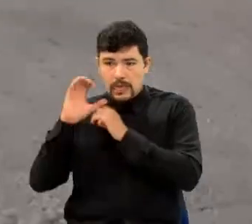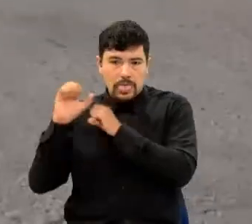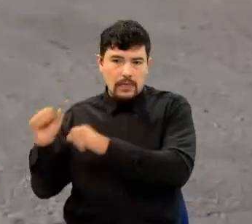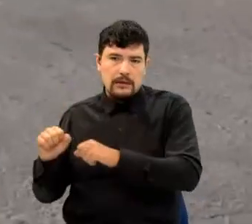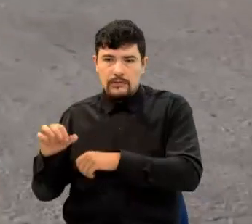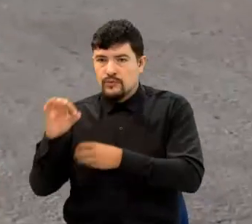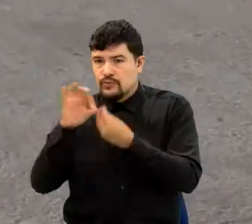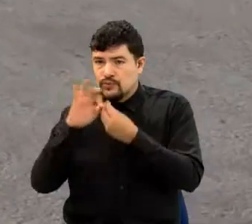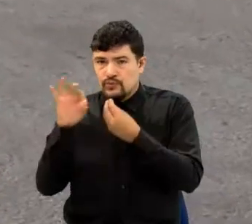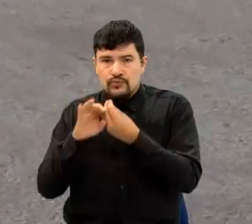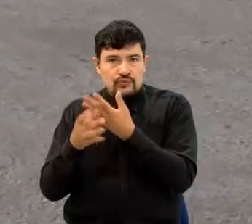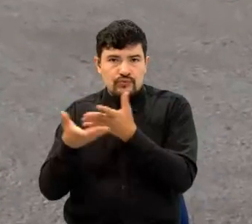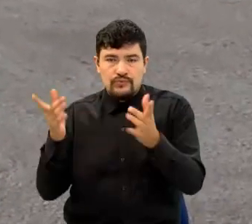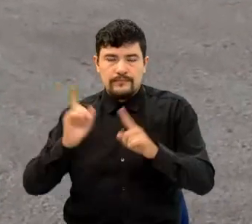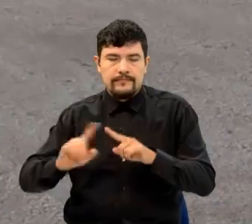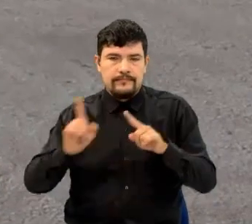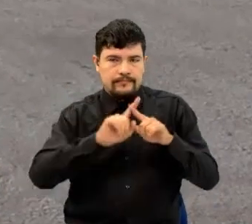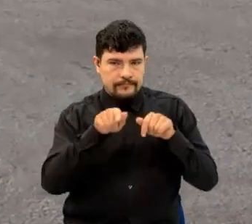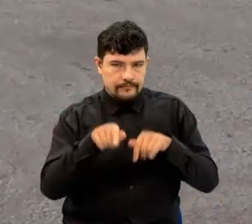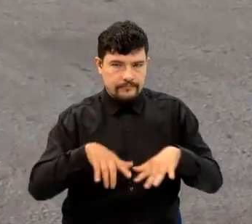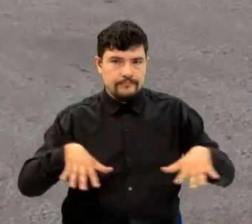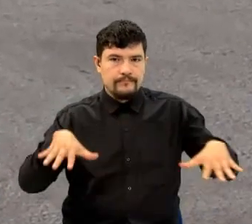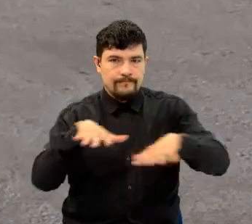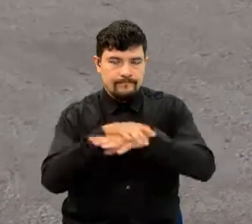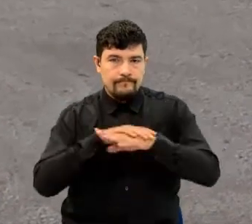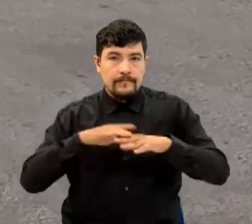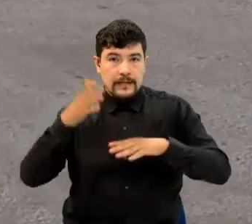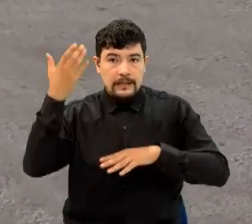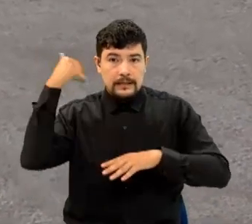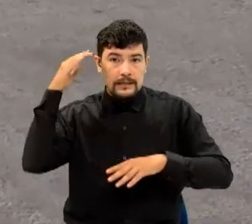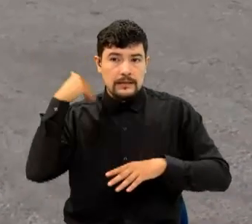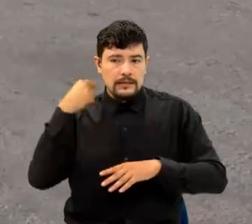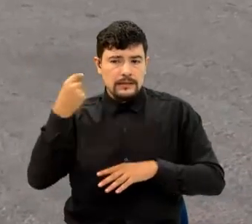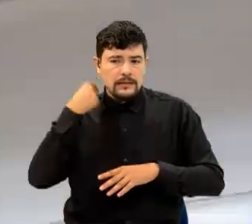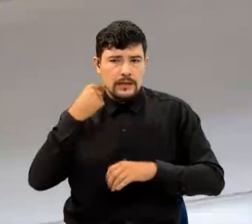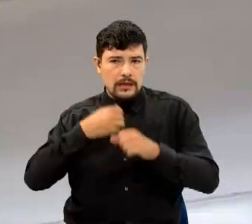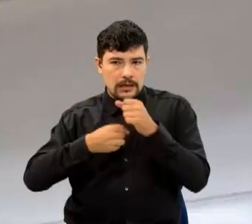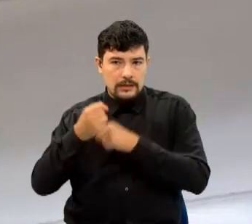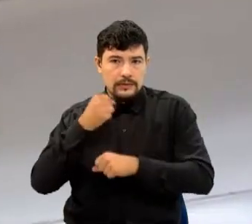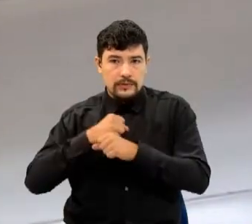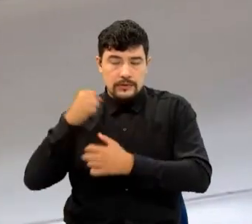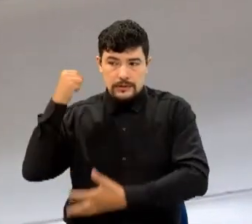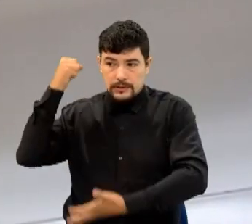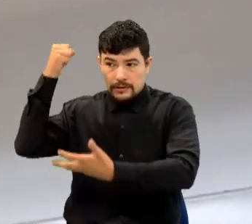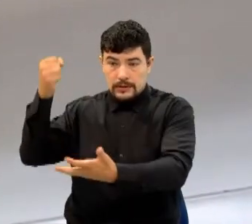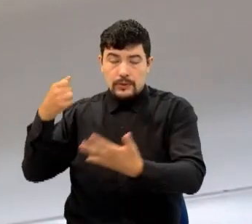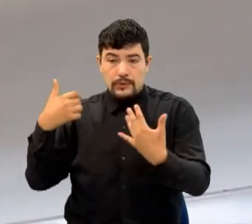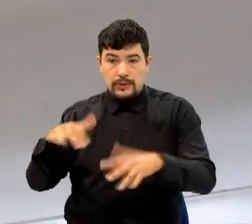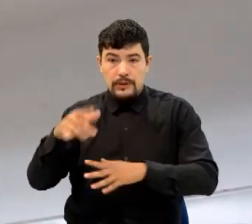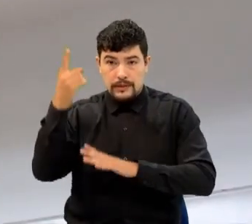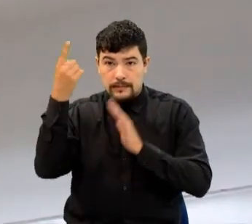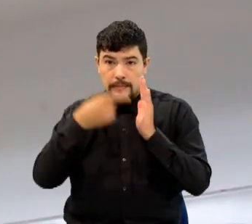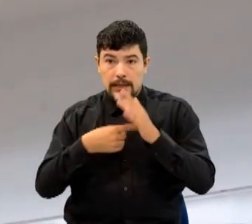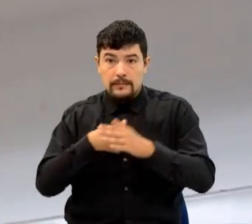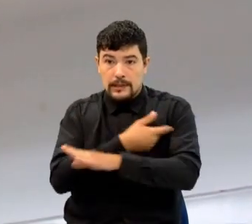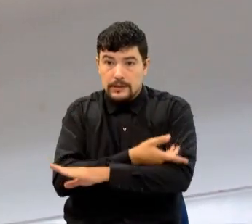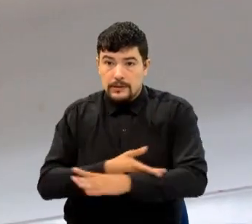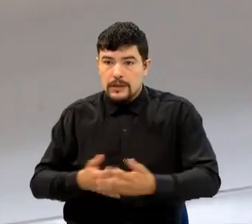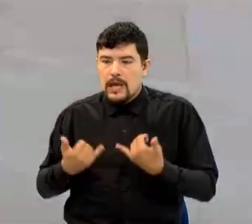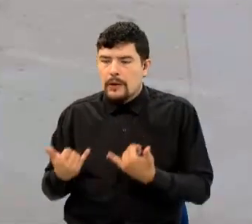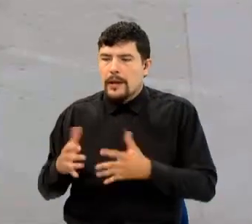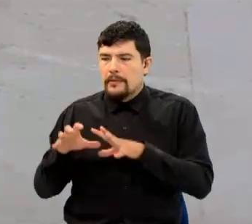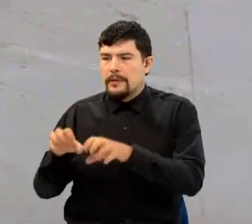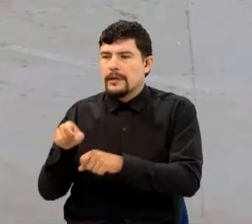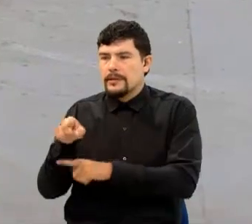todo. Recordemos que este escenario deportivo fue remodelado hace pocos años con una inversión de más de 1.000 millones de pesos.